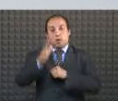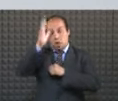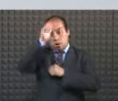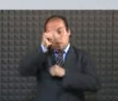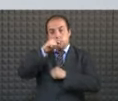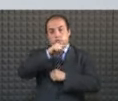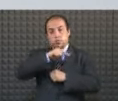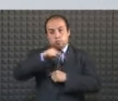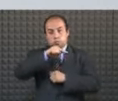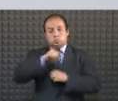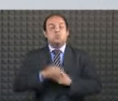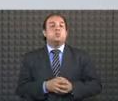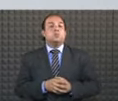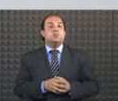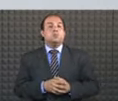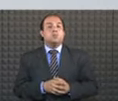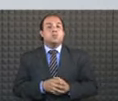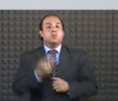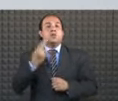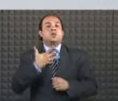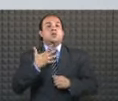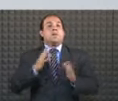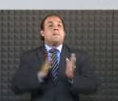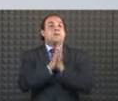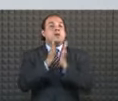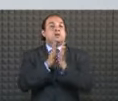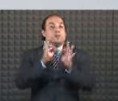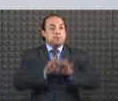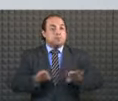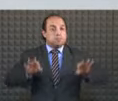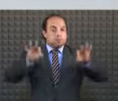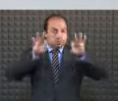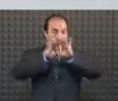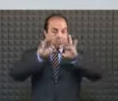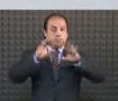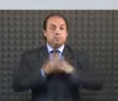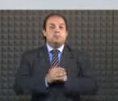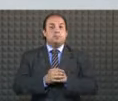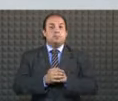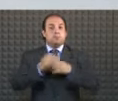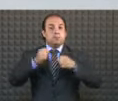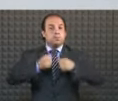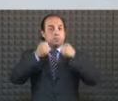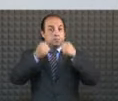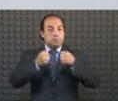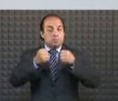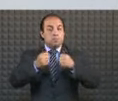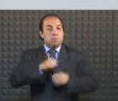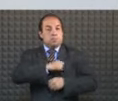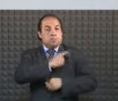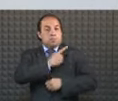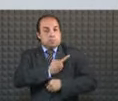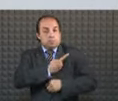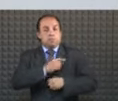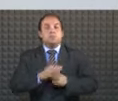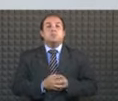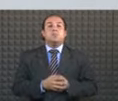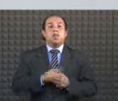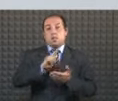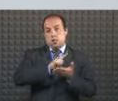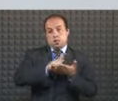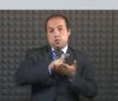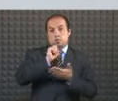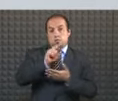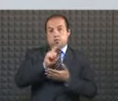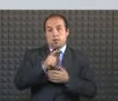ellas, porque además tienen que tener una participación muy importante en esta seguridad sanitaria y de salud. De hecho, el